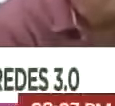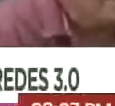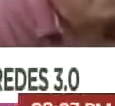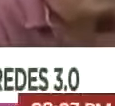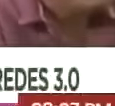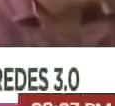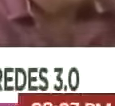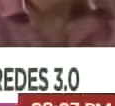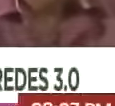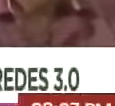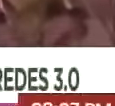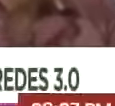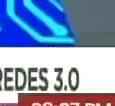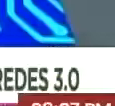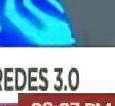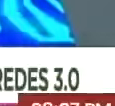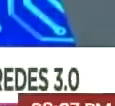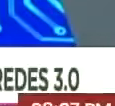¿Qué más